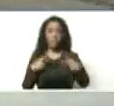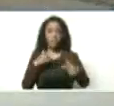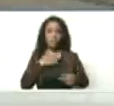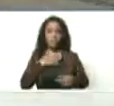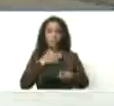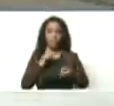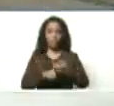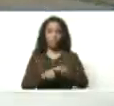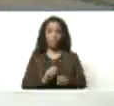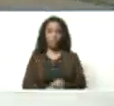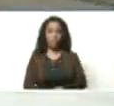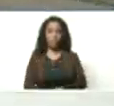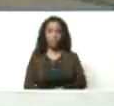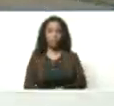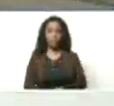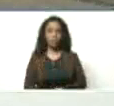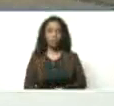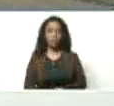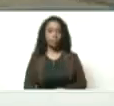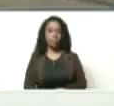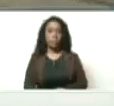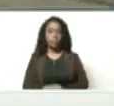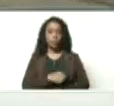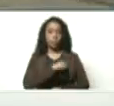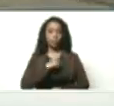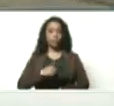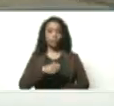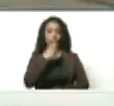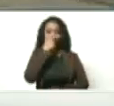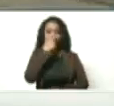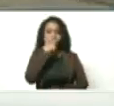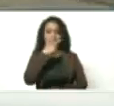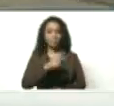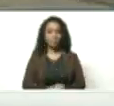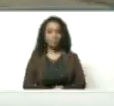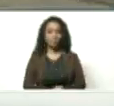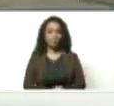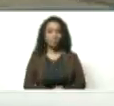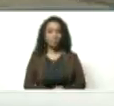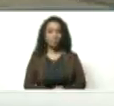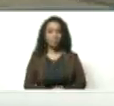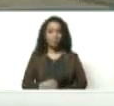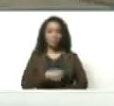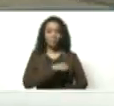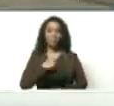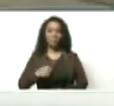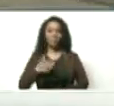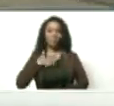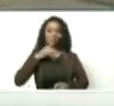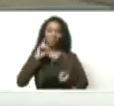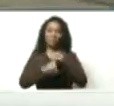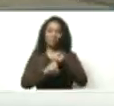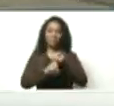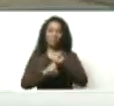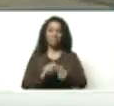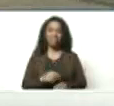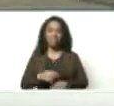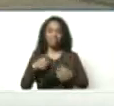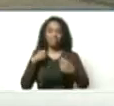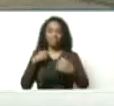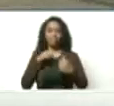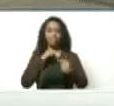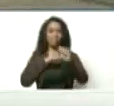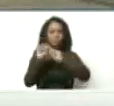citas super bigote y su perfil y está en combate